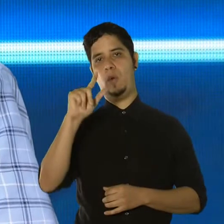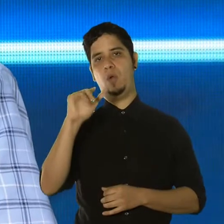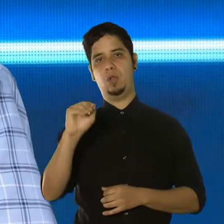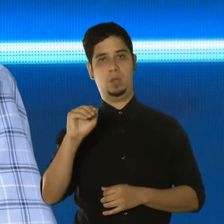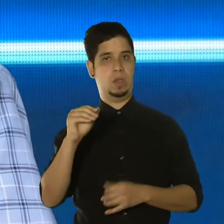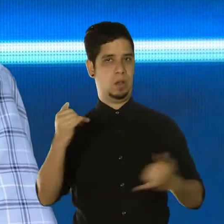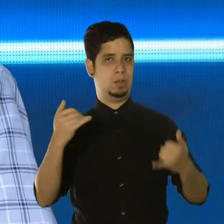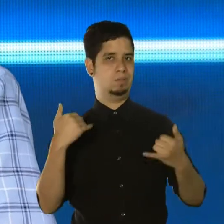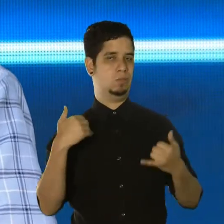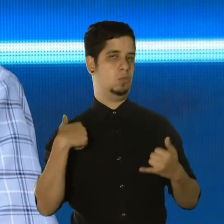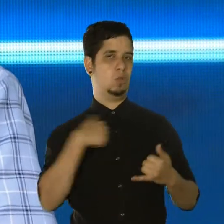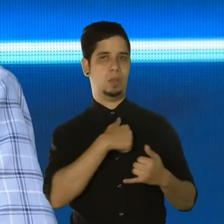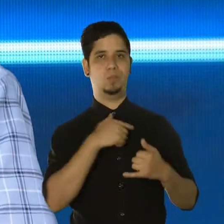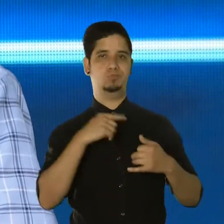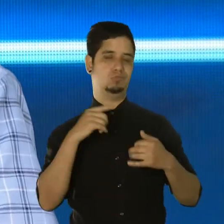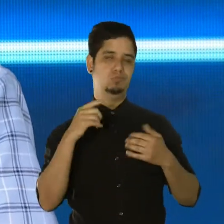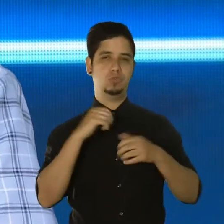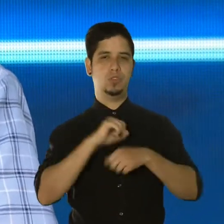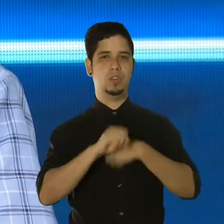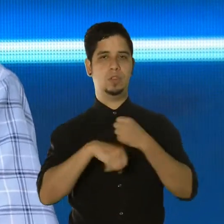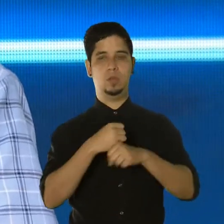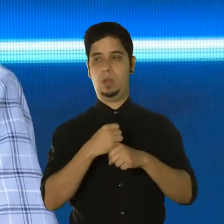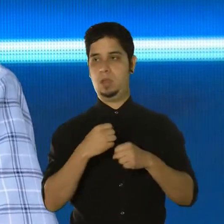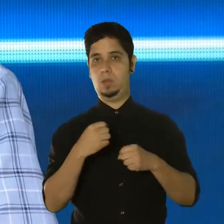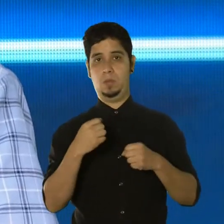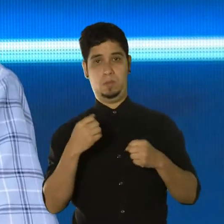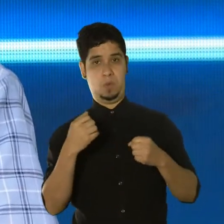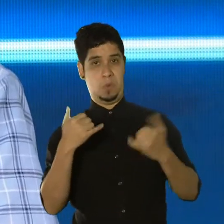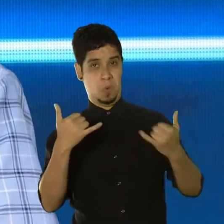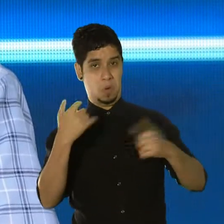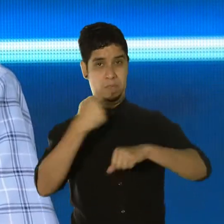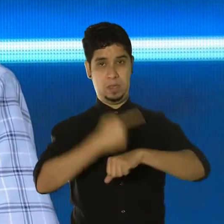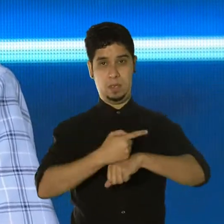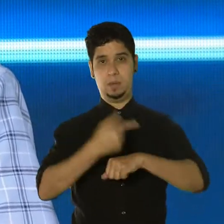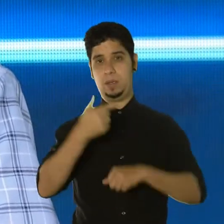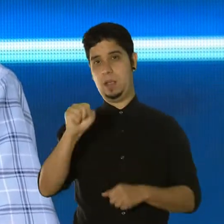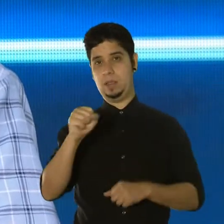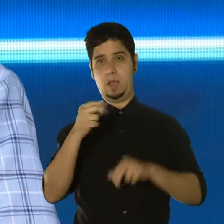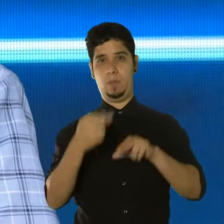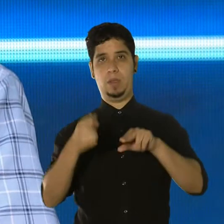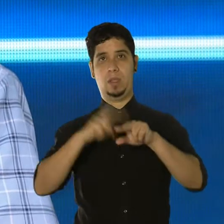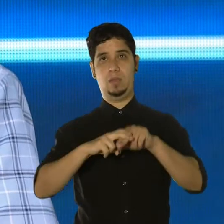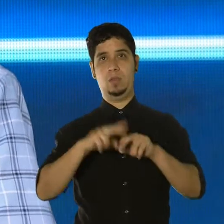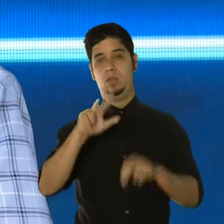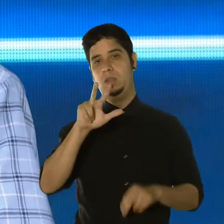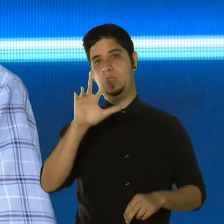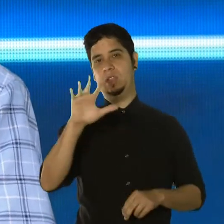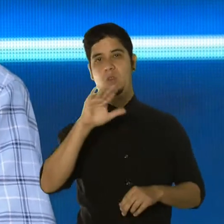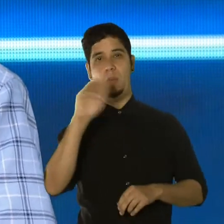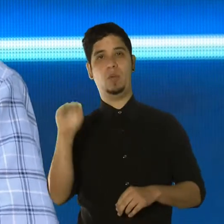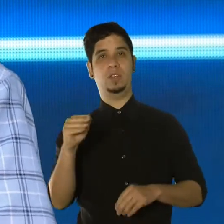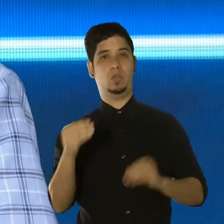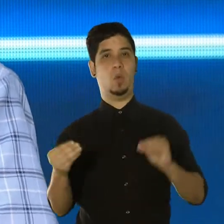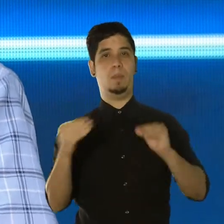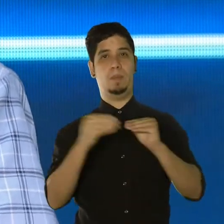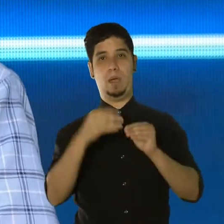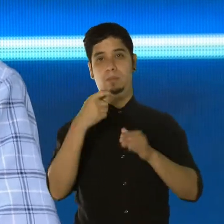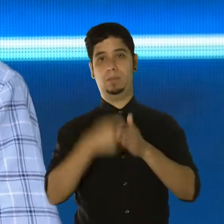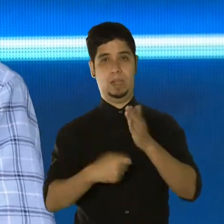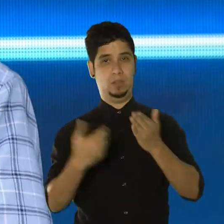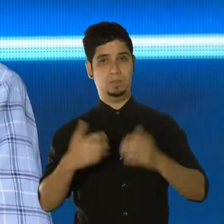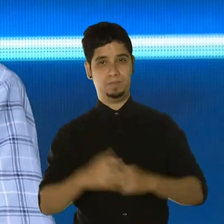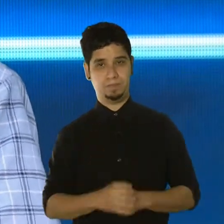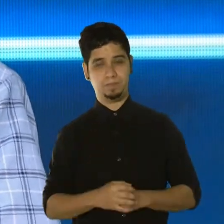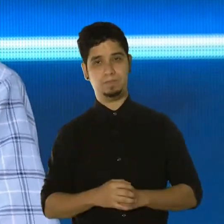hoy, prácticamente en menos de un año, el gas ha subido un promedio de un 35% en